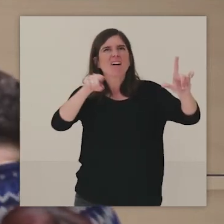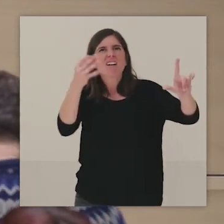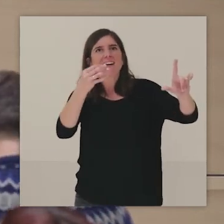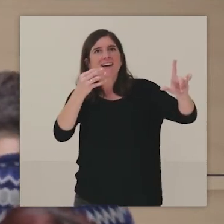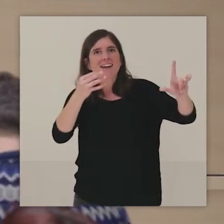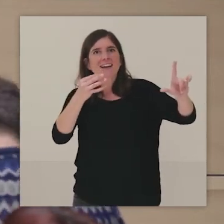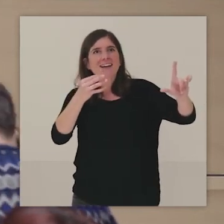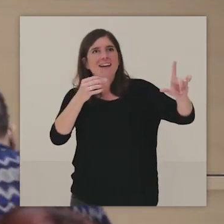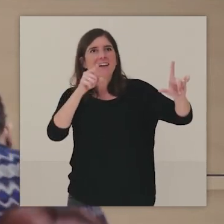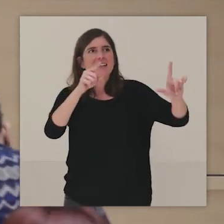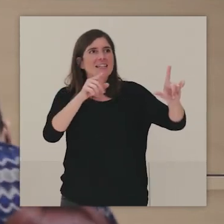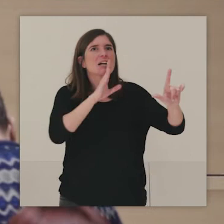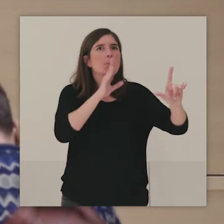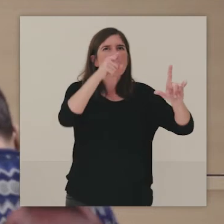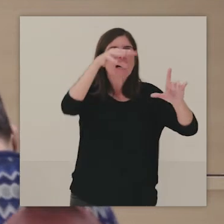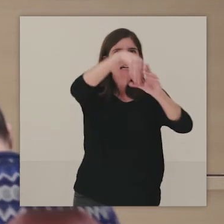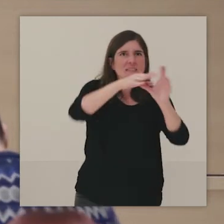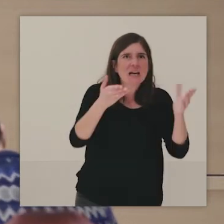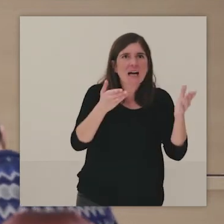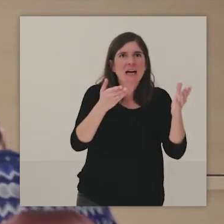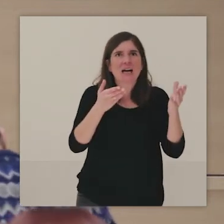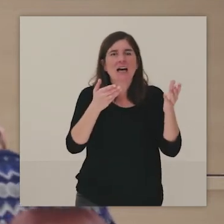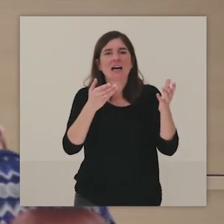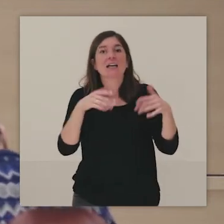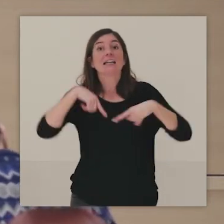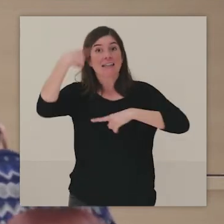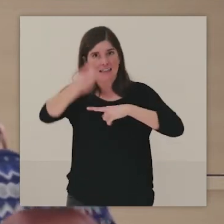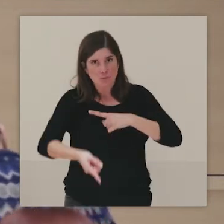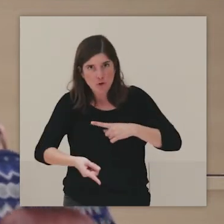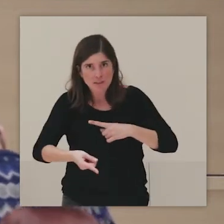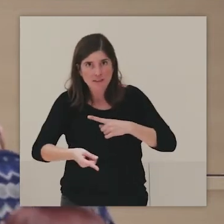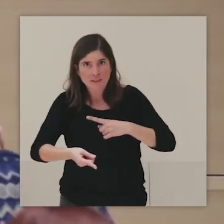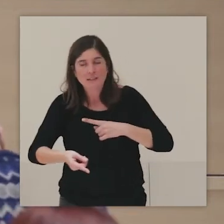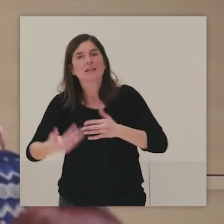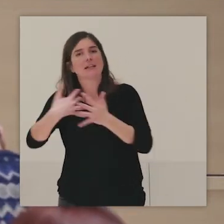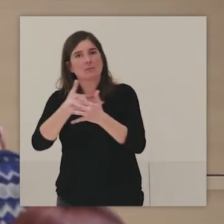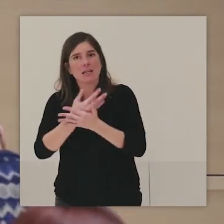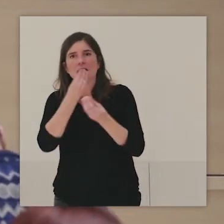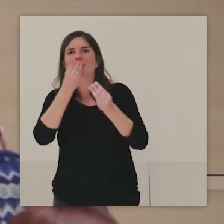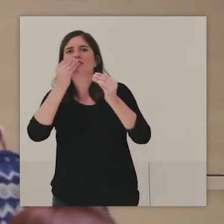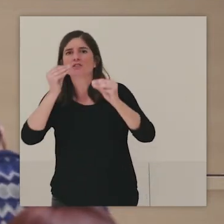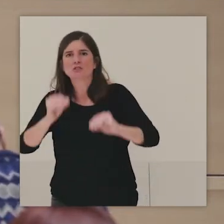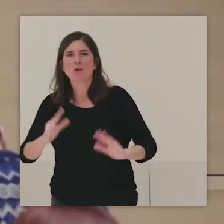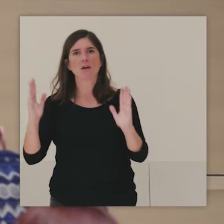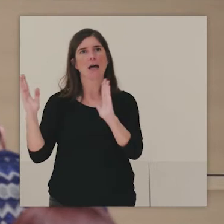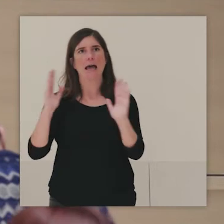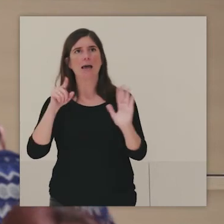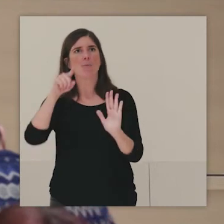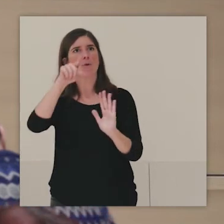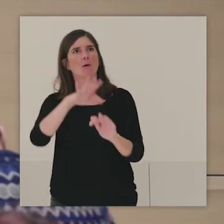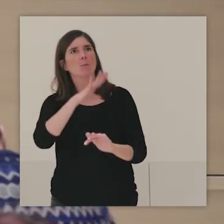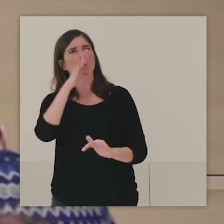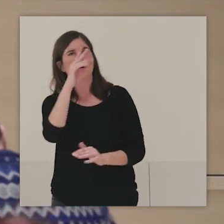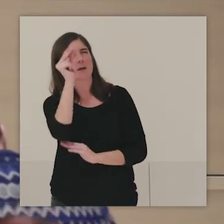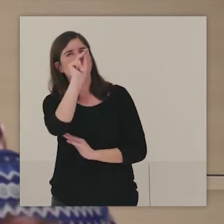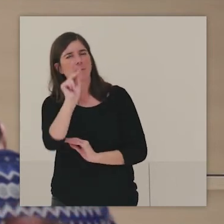acción. Y luego ya, quien lo pintó, contextualízame la época, por qué se pintaba en esa época de esa manera. No nos perdamos en